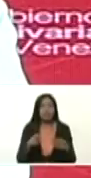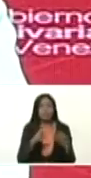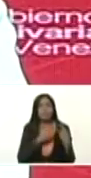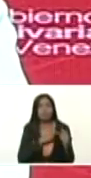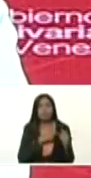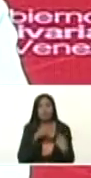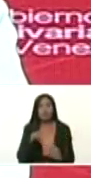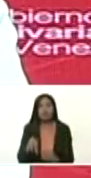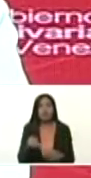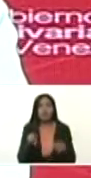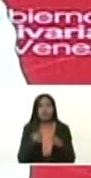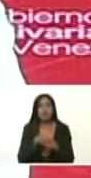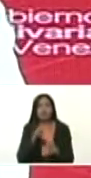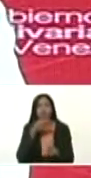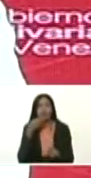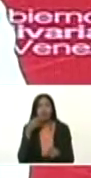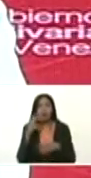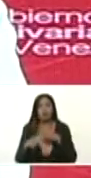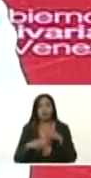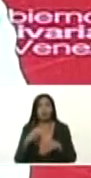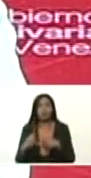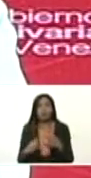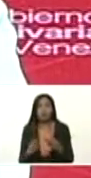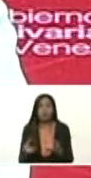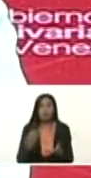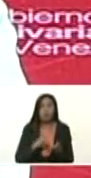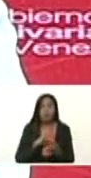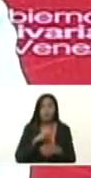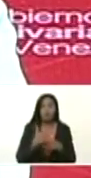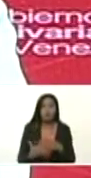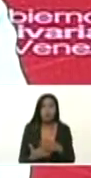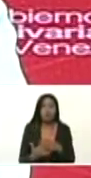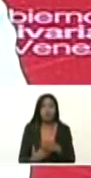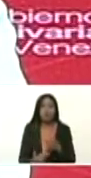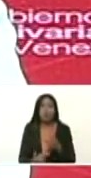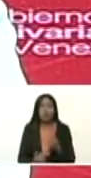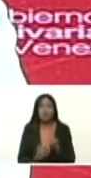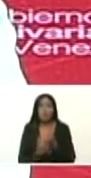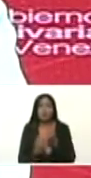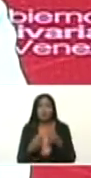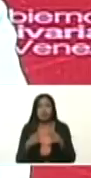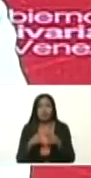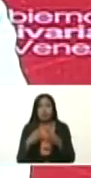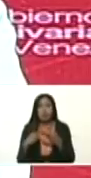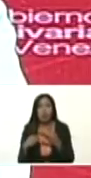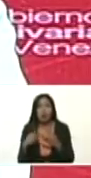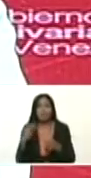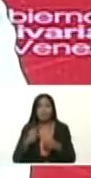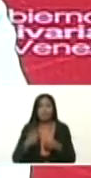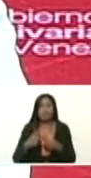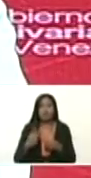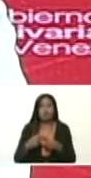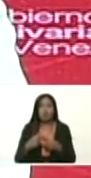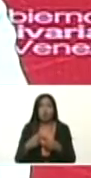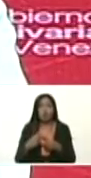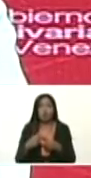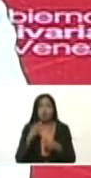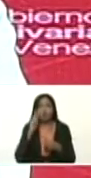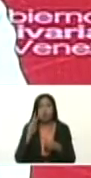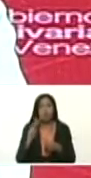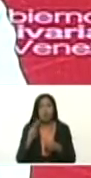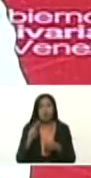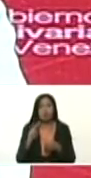el Estado para mejorar la producción. Retomar el proyecto de la planta calcinadora de coque de petróleo de TV